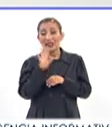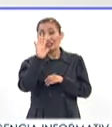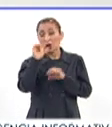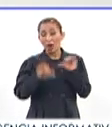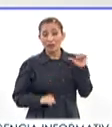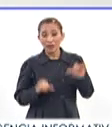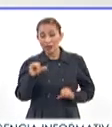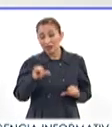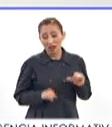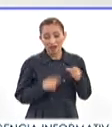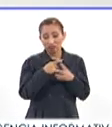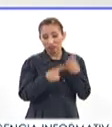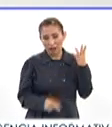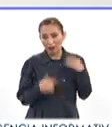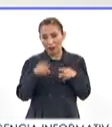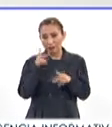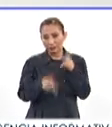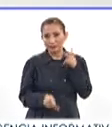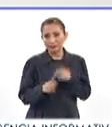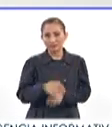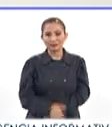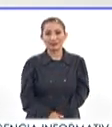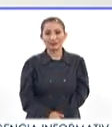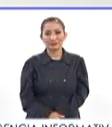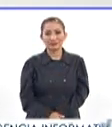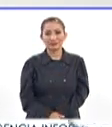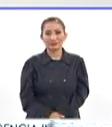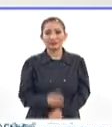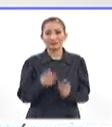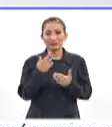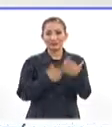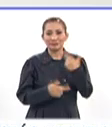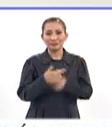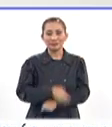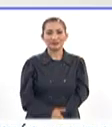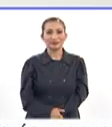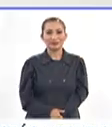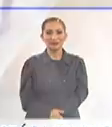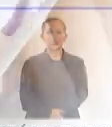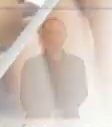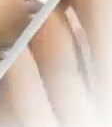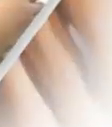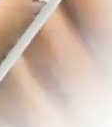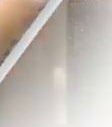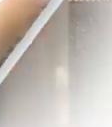145 actividades, pero vamos a hacer una pausa, si te parece. Vamos a hacer una pausa y regresamos contigo.